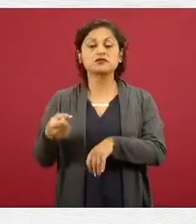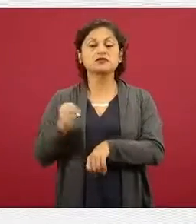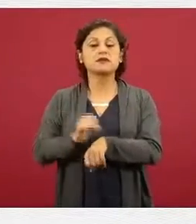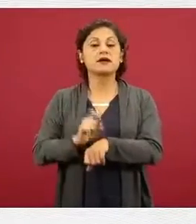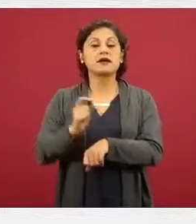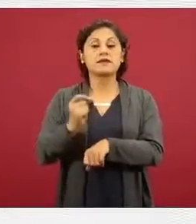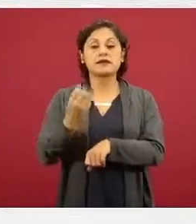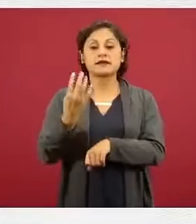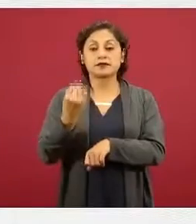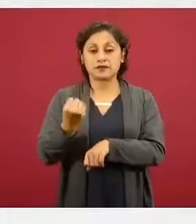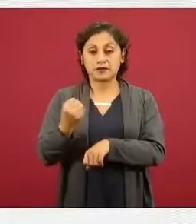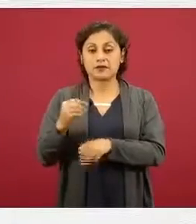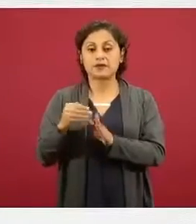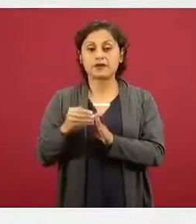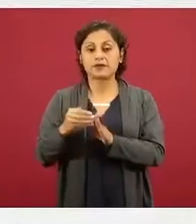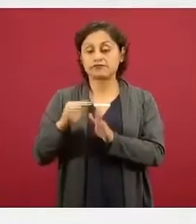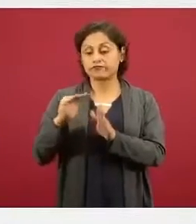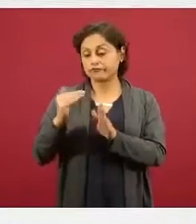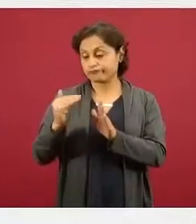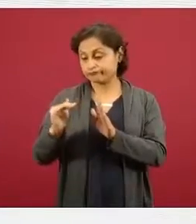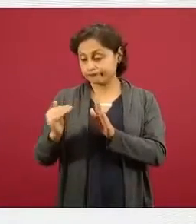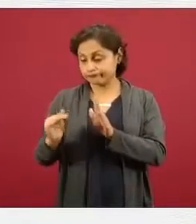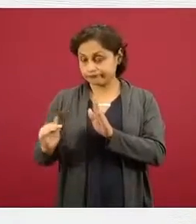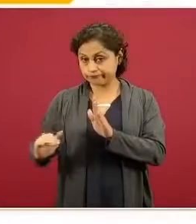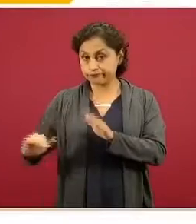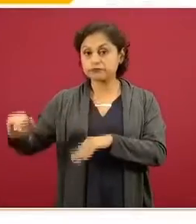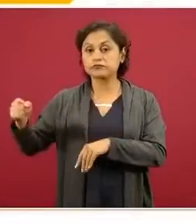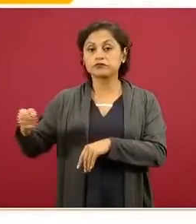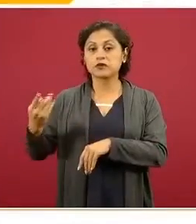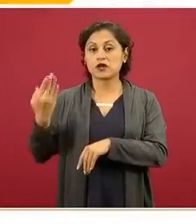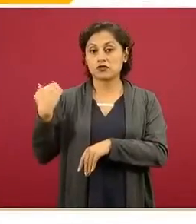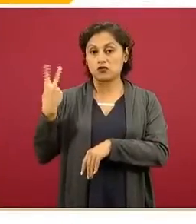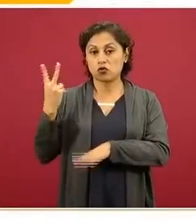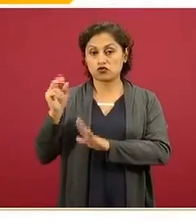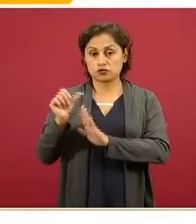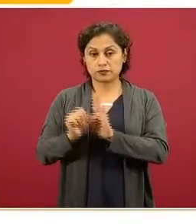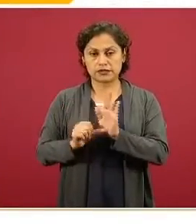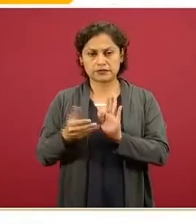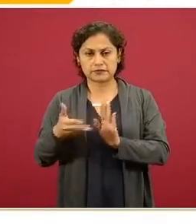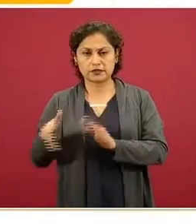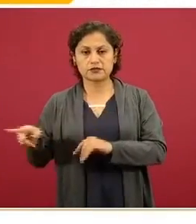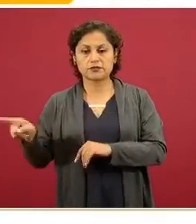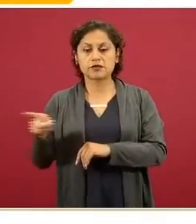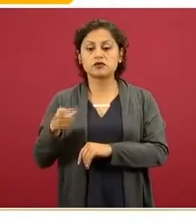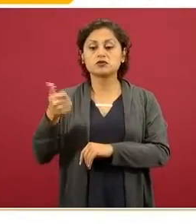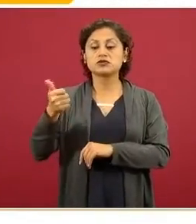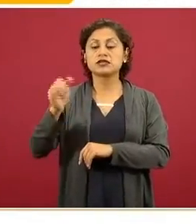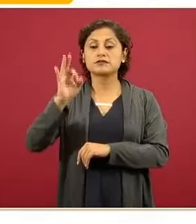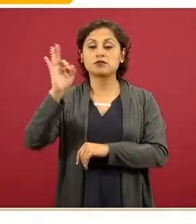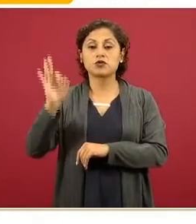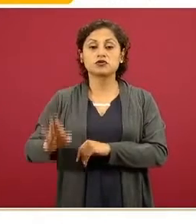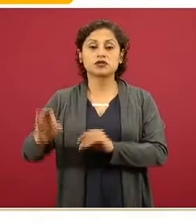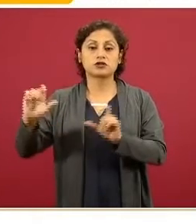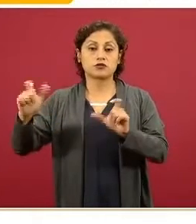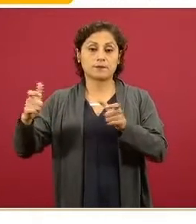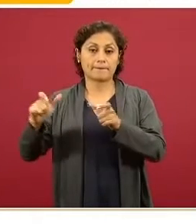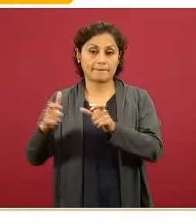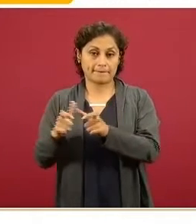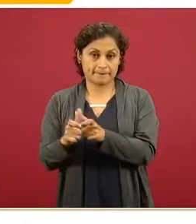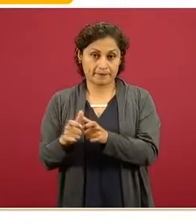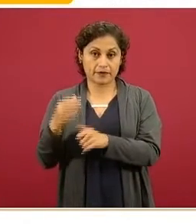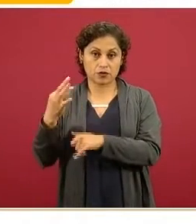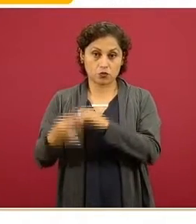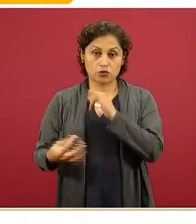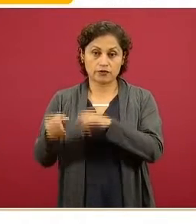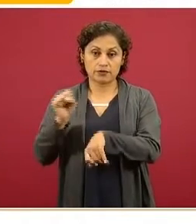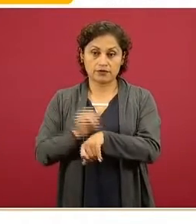también prácticamente un descenso continuo en los últimos dos meses, con un 6% de decremento en la última semana, pero digamos que también son de los estados